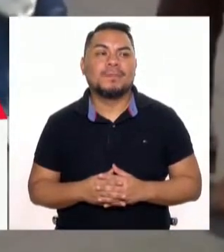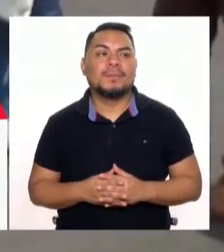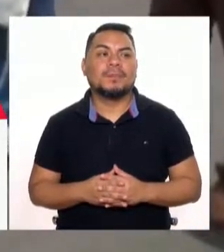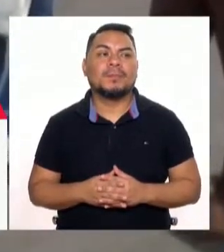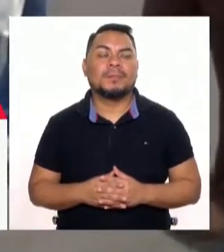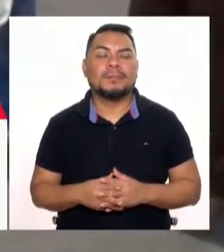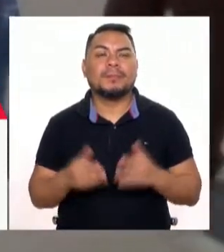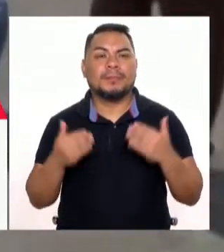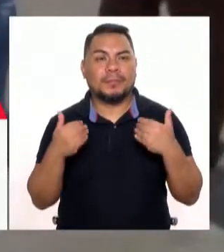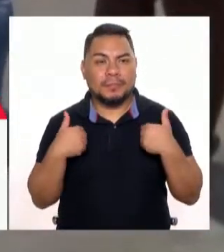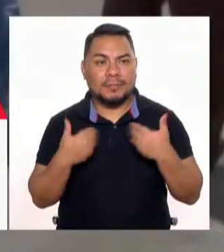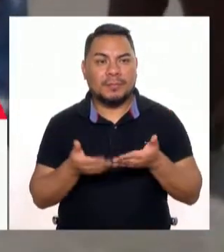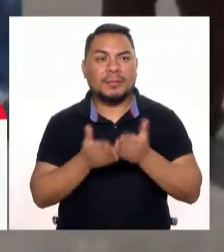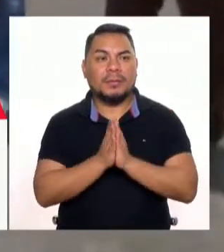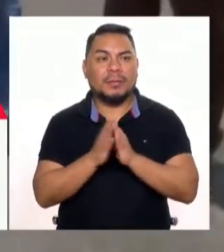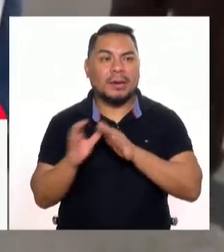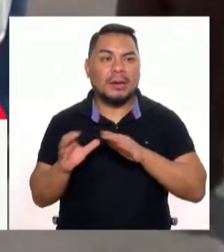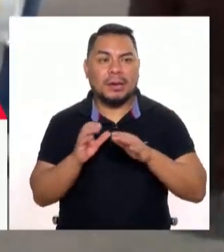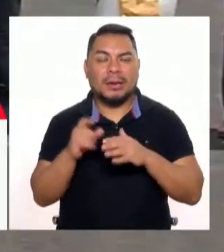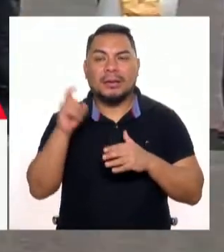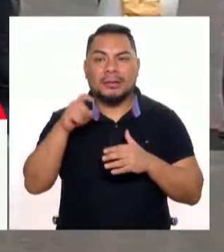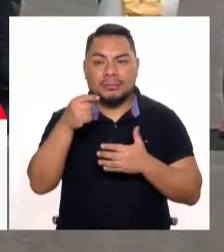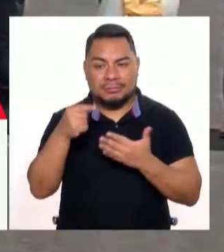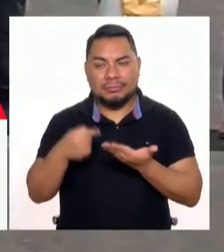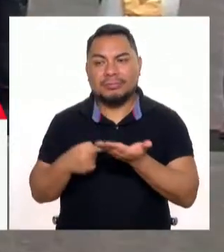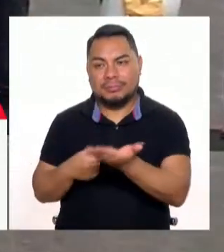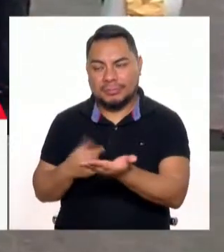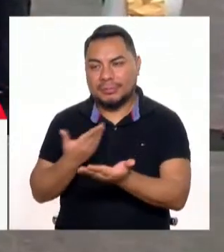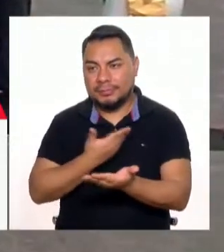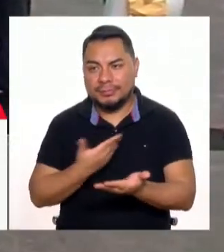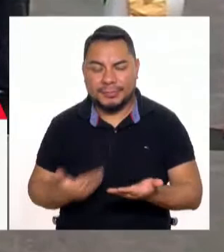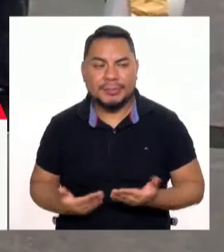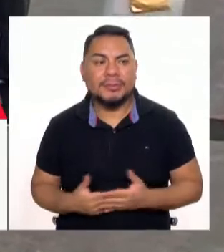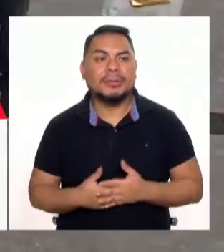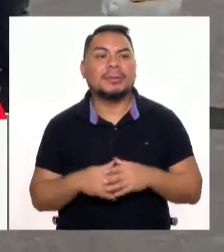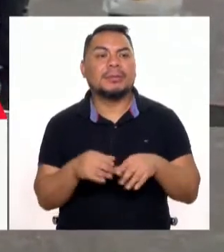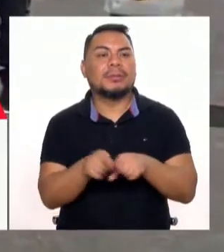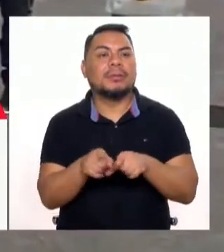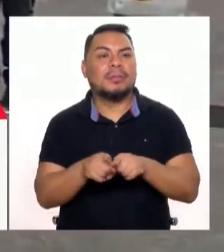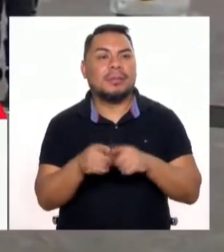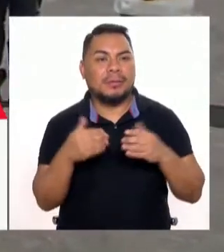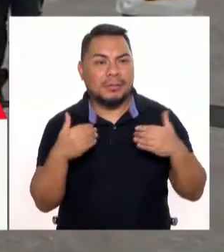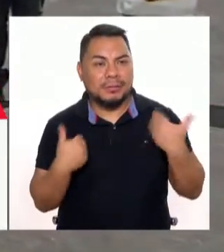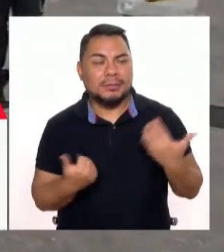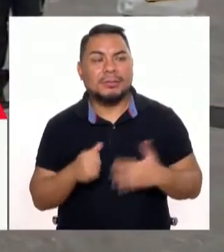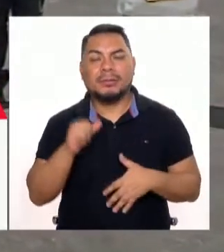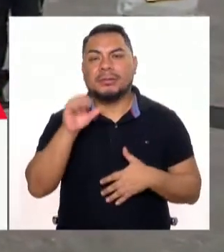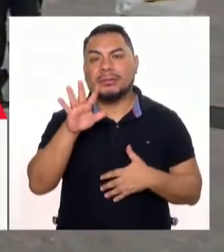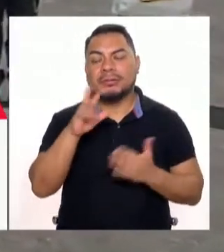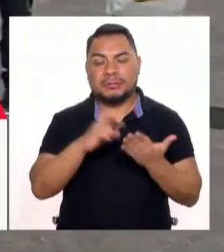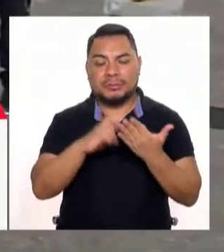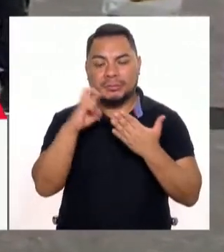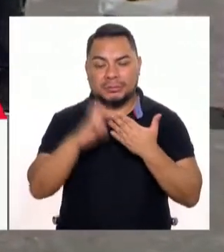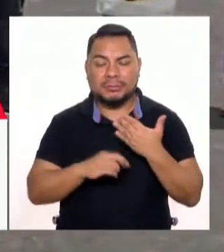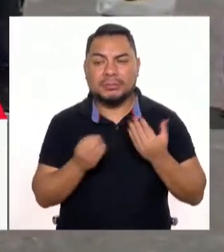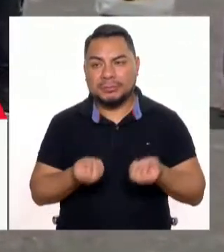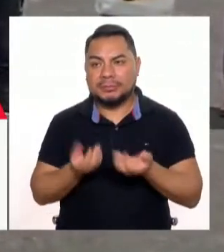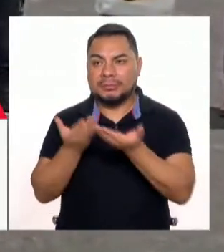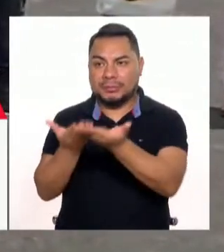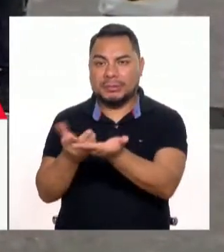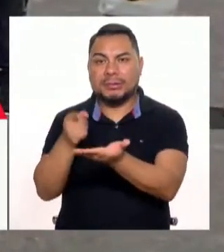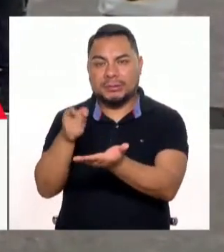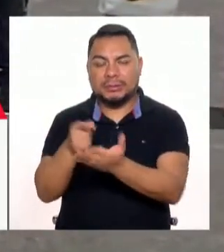tenemos los pedidos que te vamos a hacer señora presidenta También tenemos cinco proyectos para entregarles